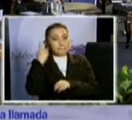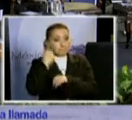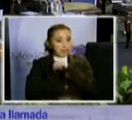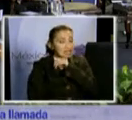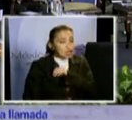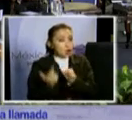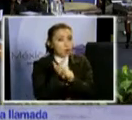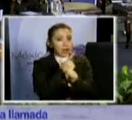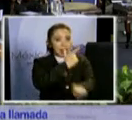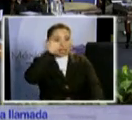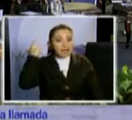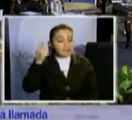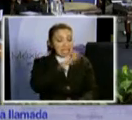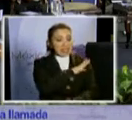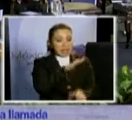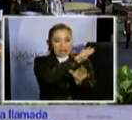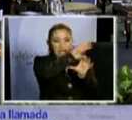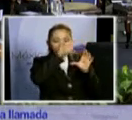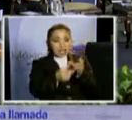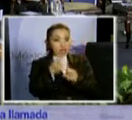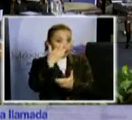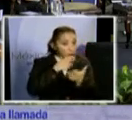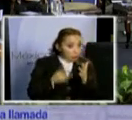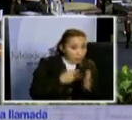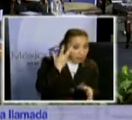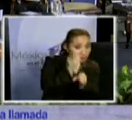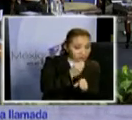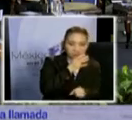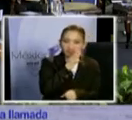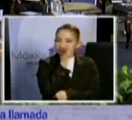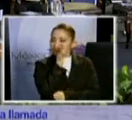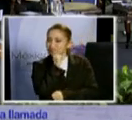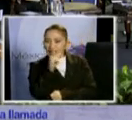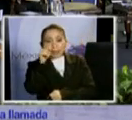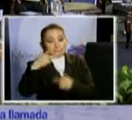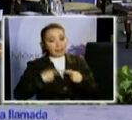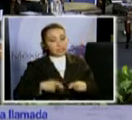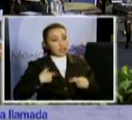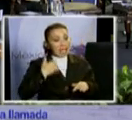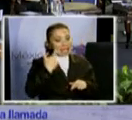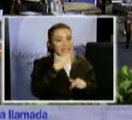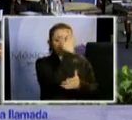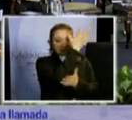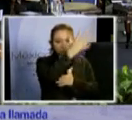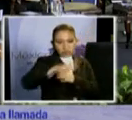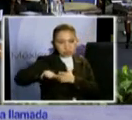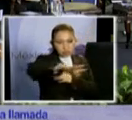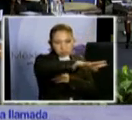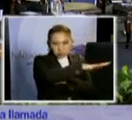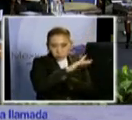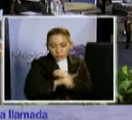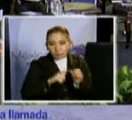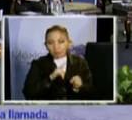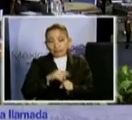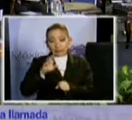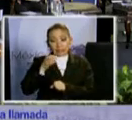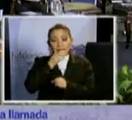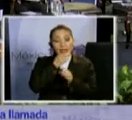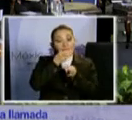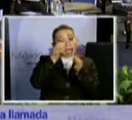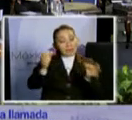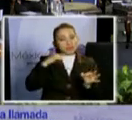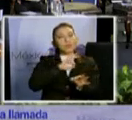graves, generalizados e irreversibles en las personas y en los ecosistemas. Reconoció el informe que aún